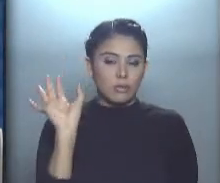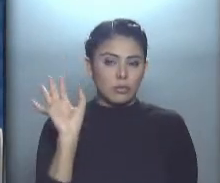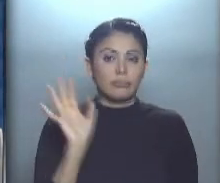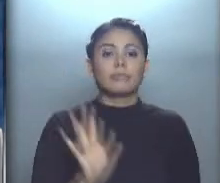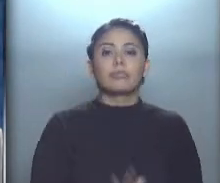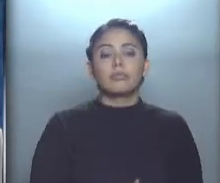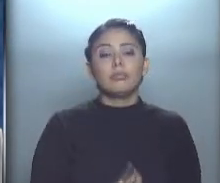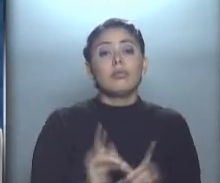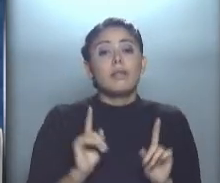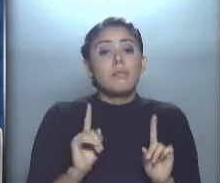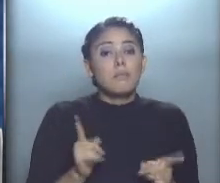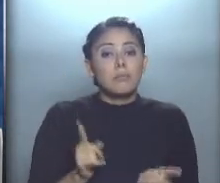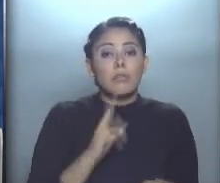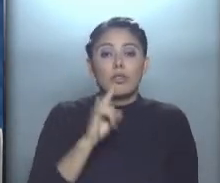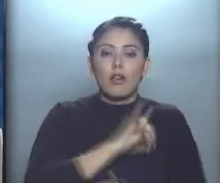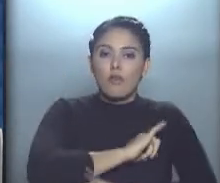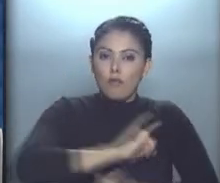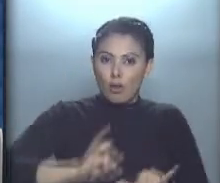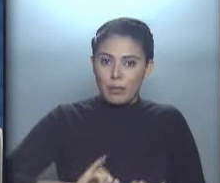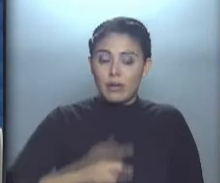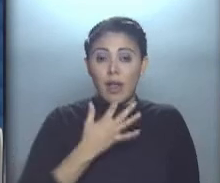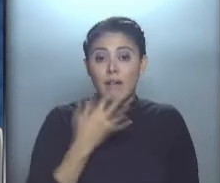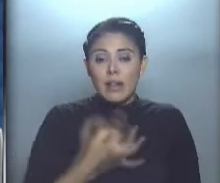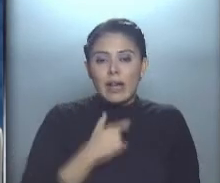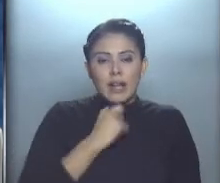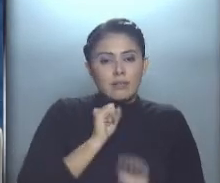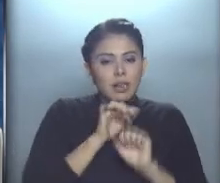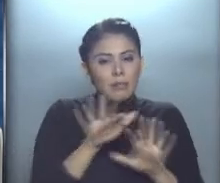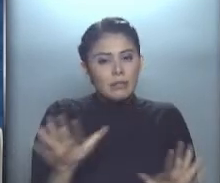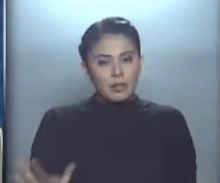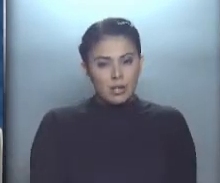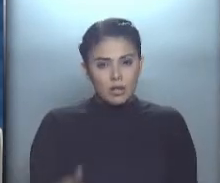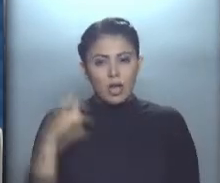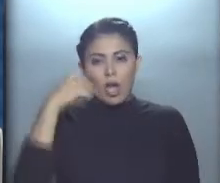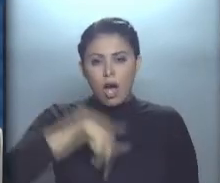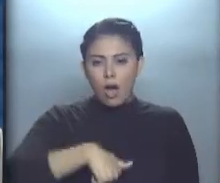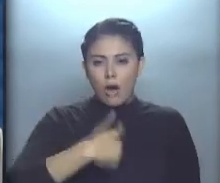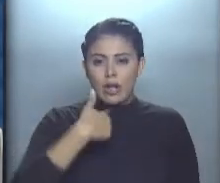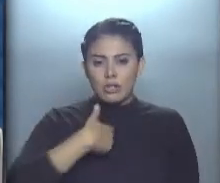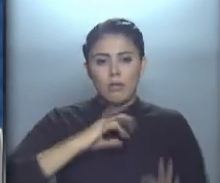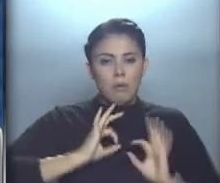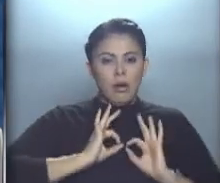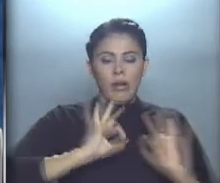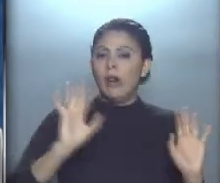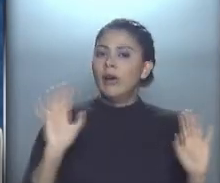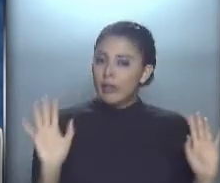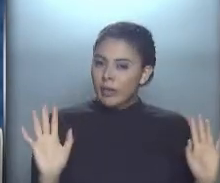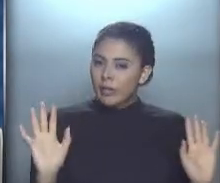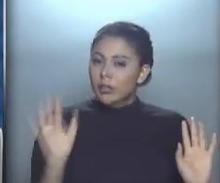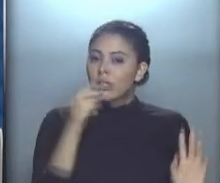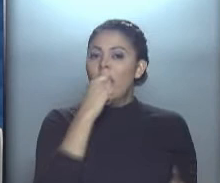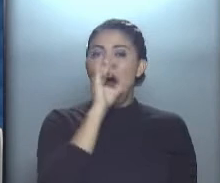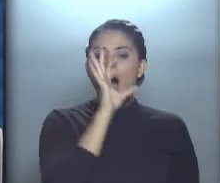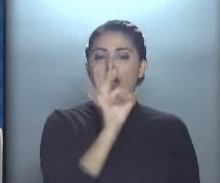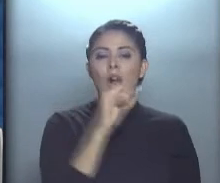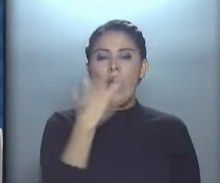que son las que tienen que informar. Y sinceramente le quiero transmitir lo siguiente, estoy en uso de licencia. No es una atribución